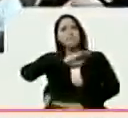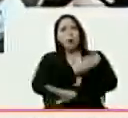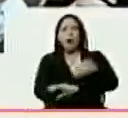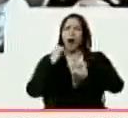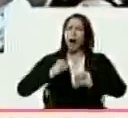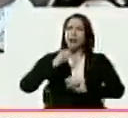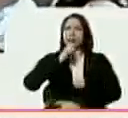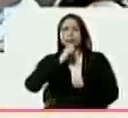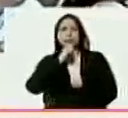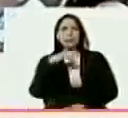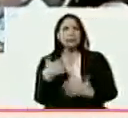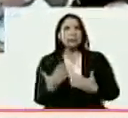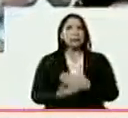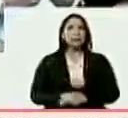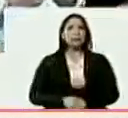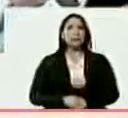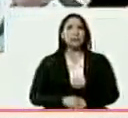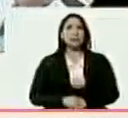duro.